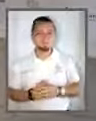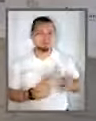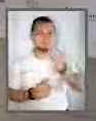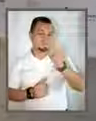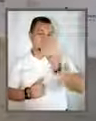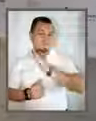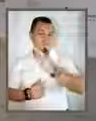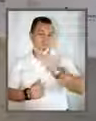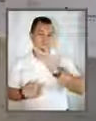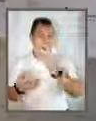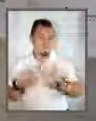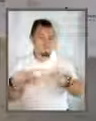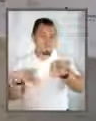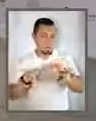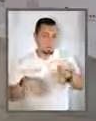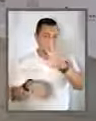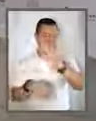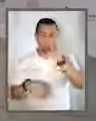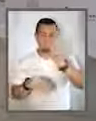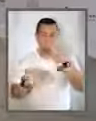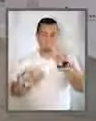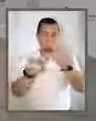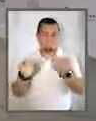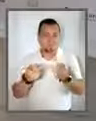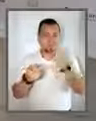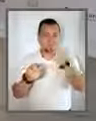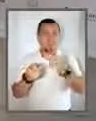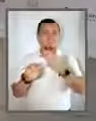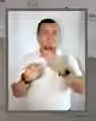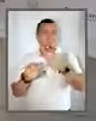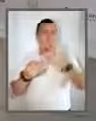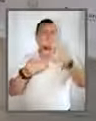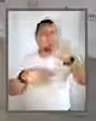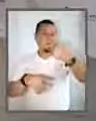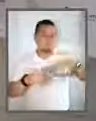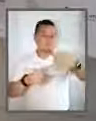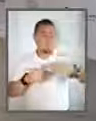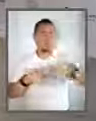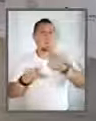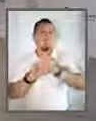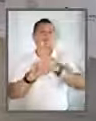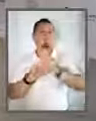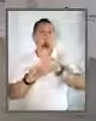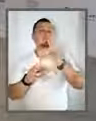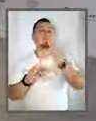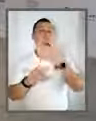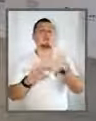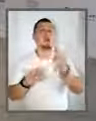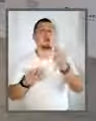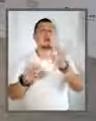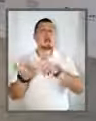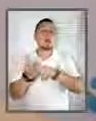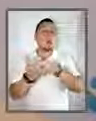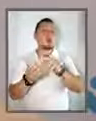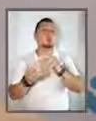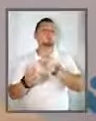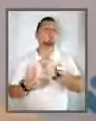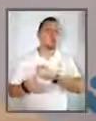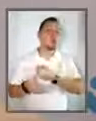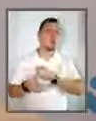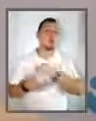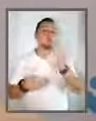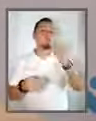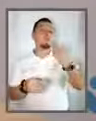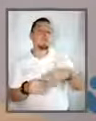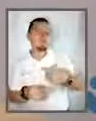que este es un momento importante de decir que la enfermedad no es blanco y negro, o sea, la enfermedad no es estás enfermo o estás sano. La